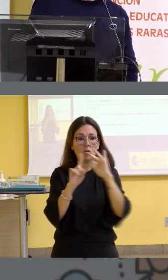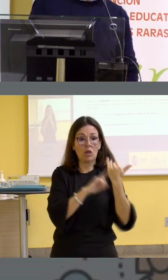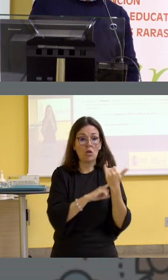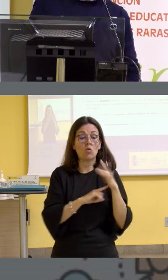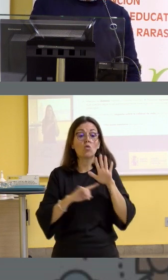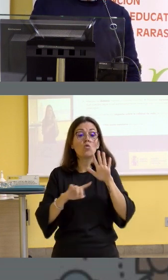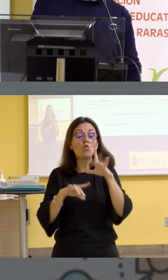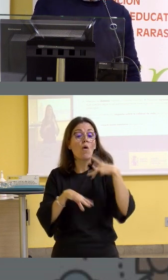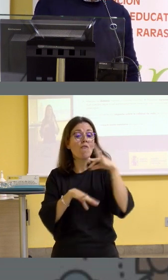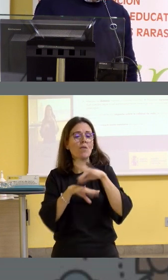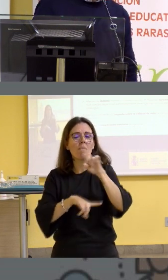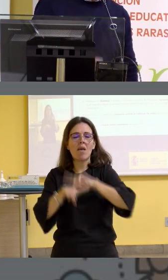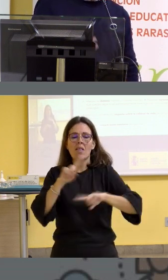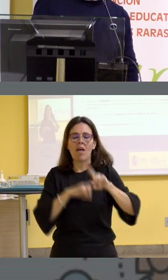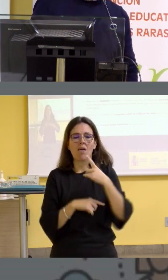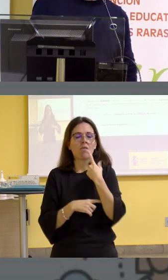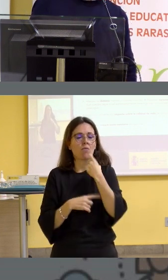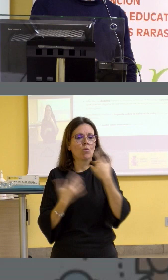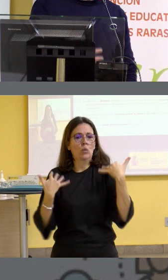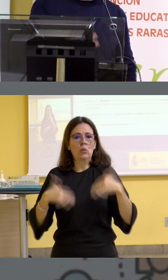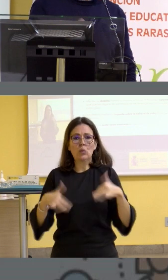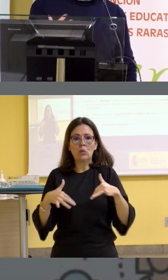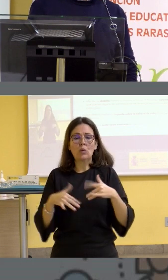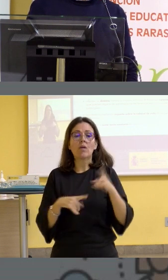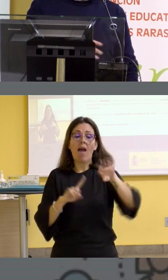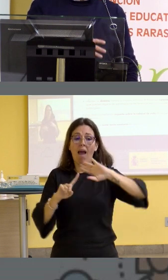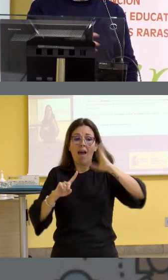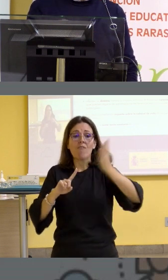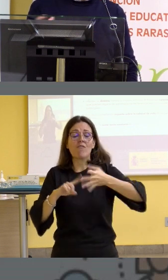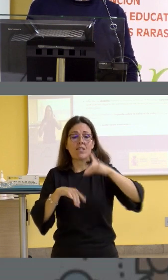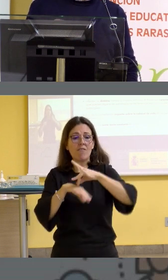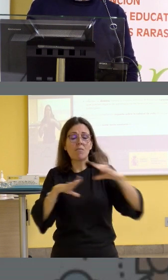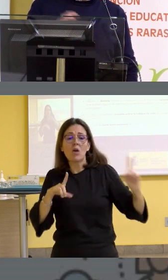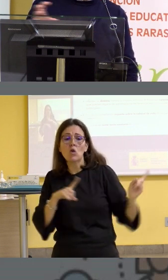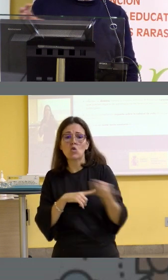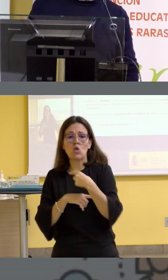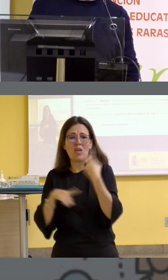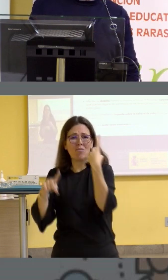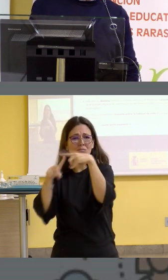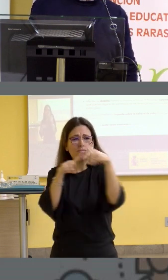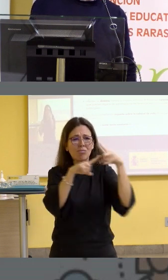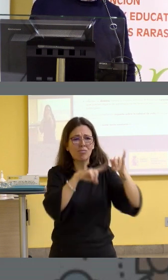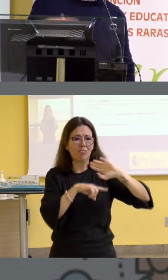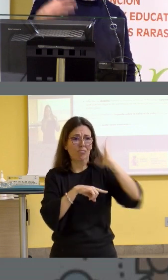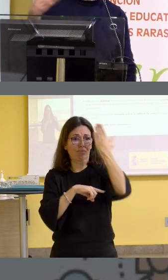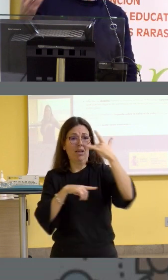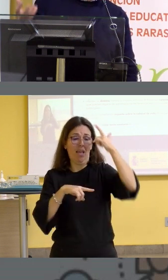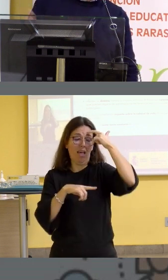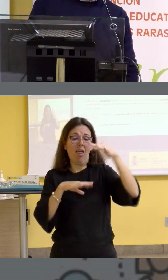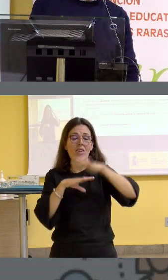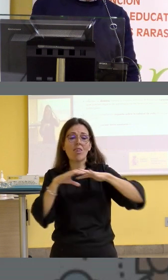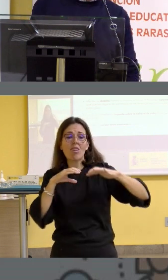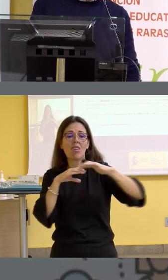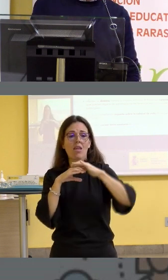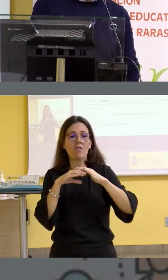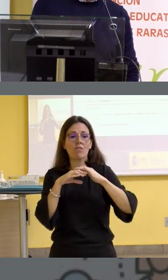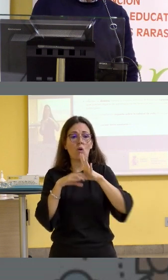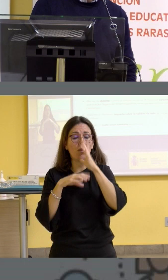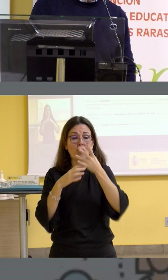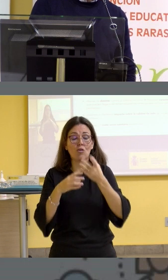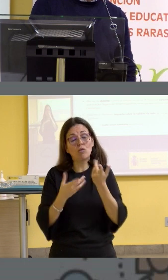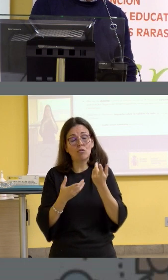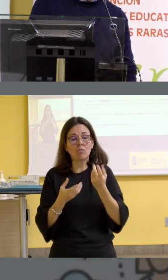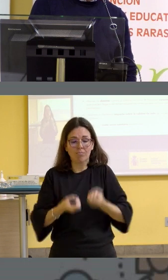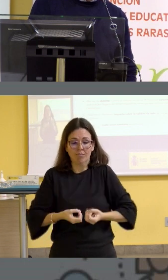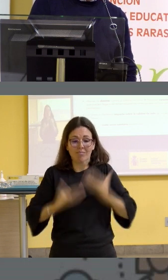es terriblemente compleja, afectan las enfermedades todas ellas de manera distinta al cerebro, eso da lugar a que se expresen de una forma muy